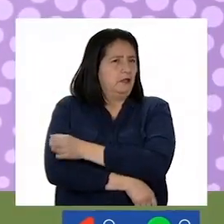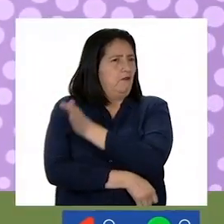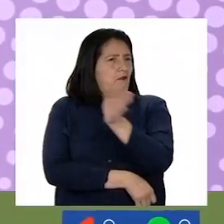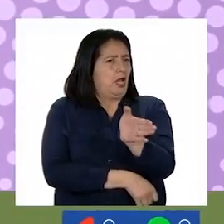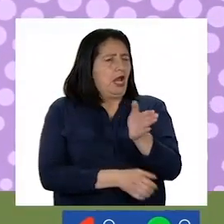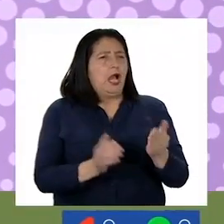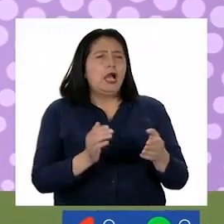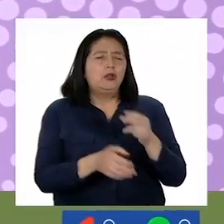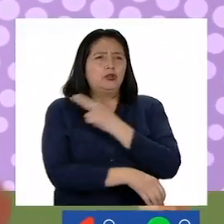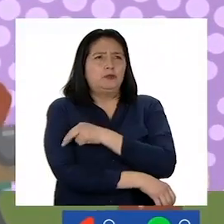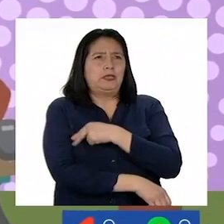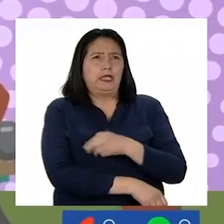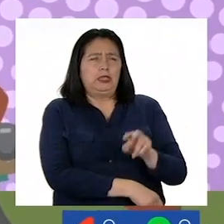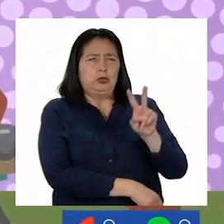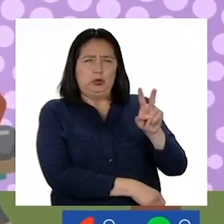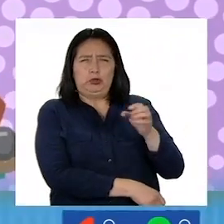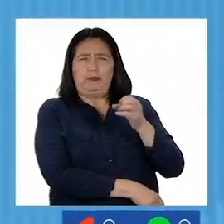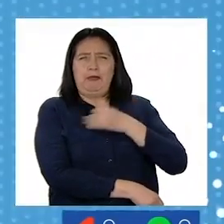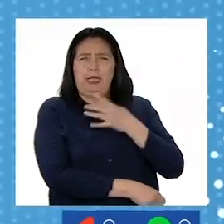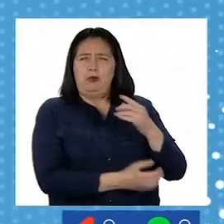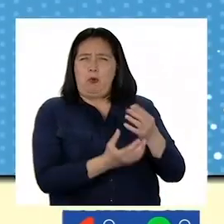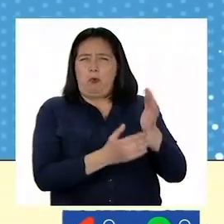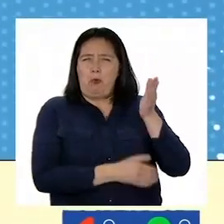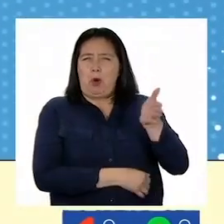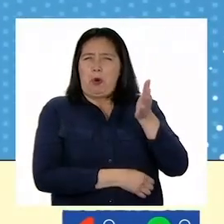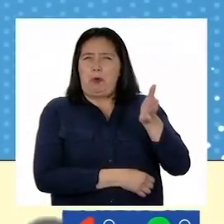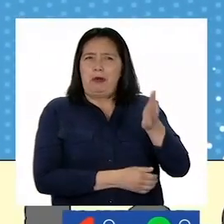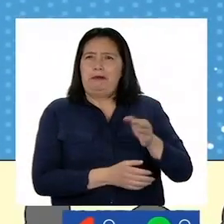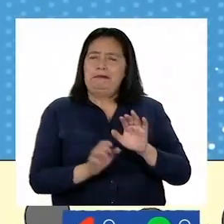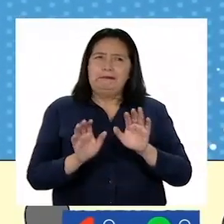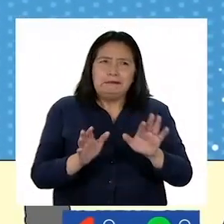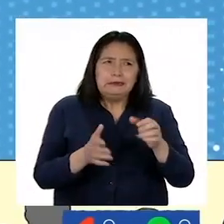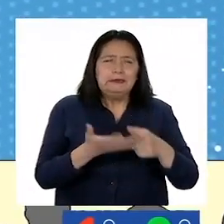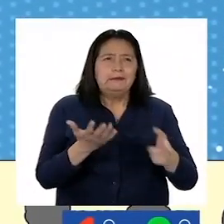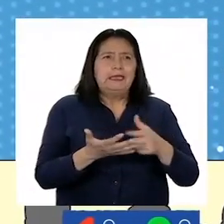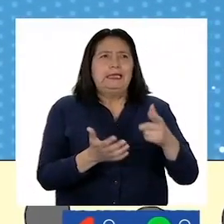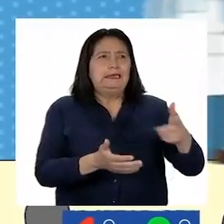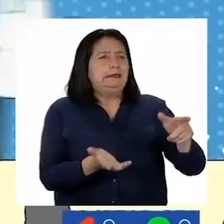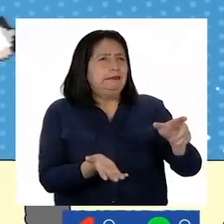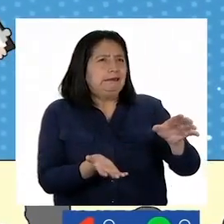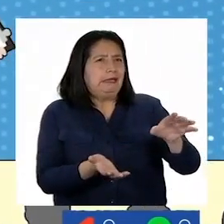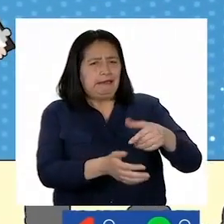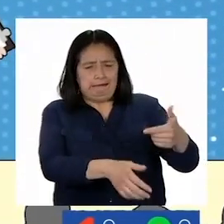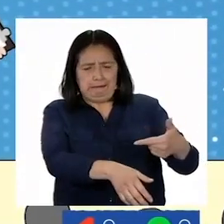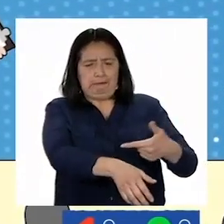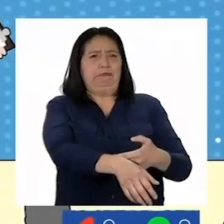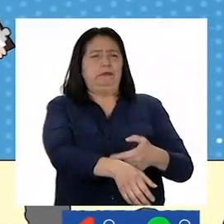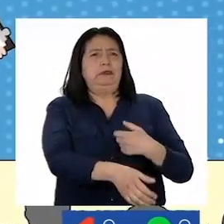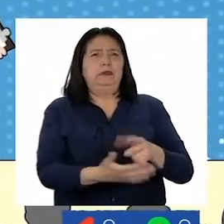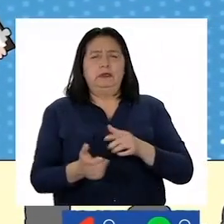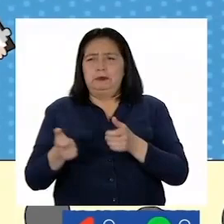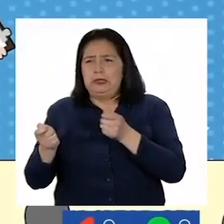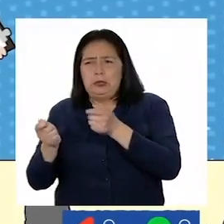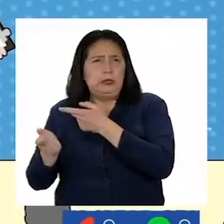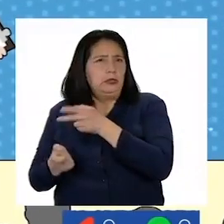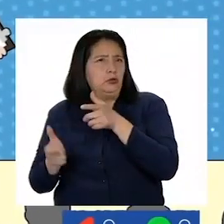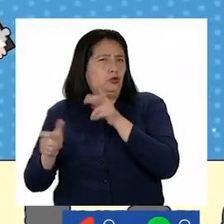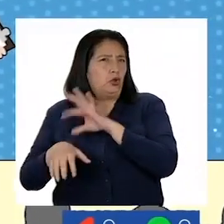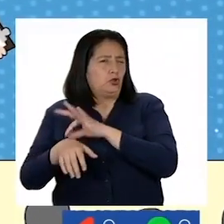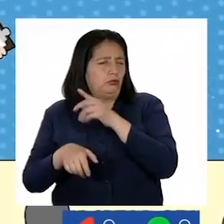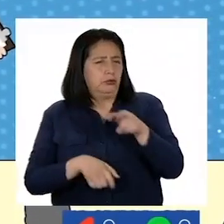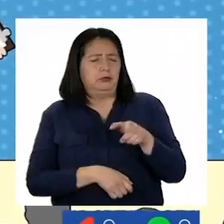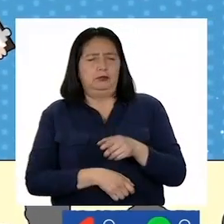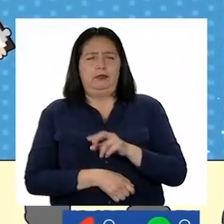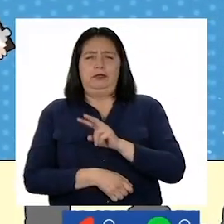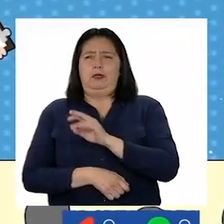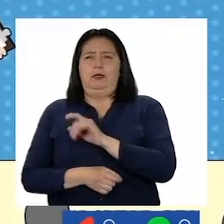al Hospital 2 de Mayo muchas veces, ya que trató de que se realizara la transmisión de la enfermedad bajo su control, aunque Villar